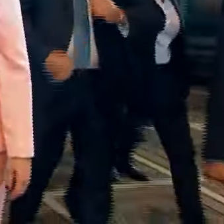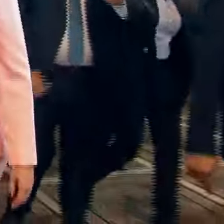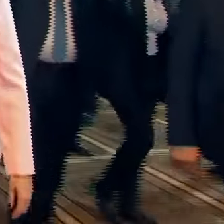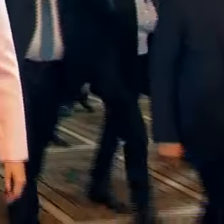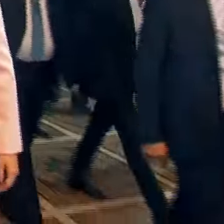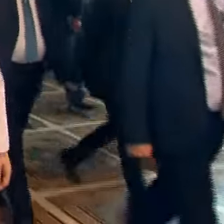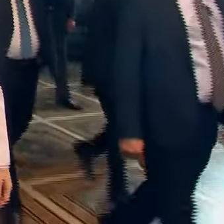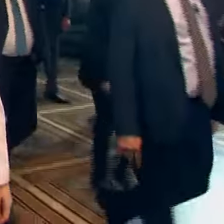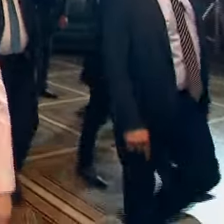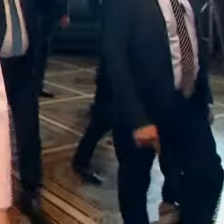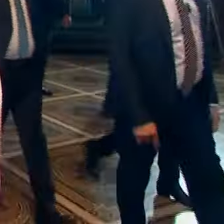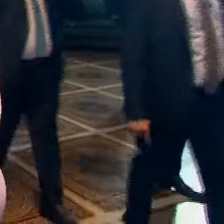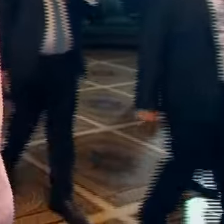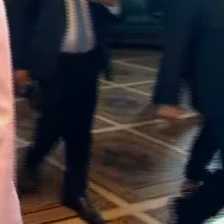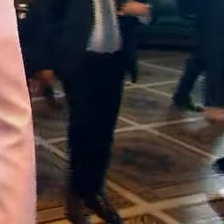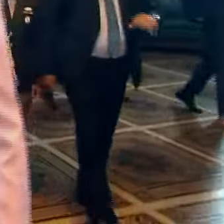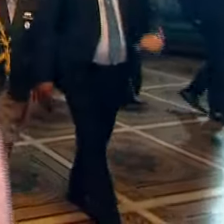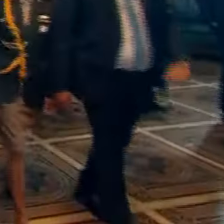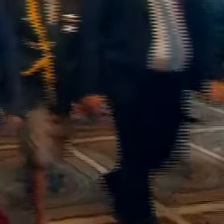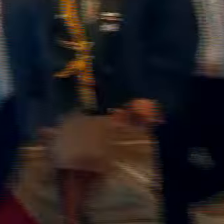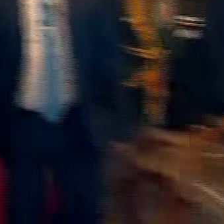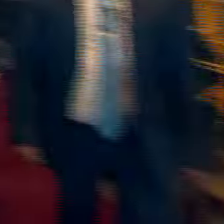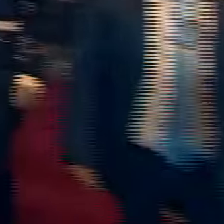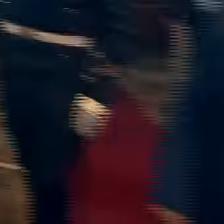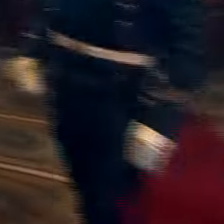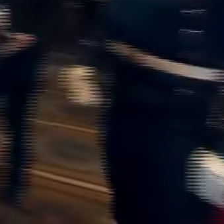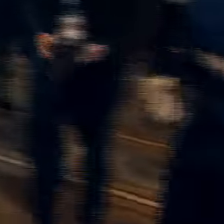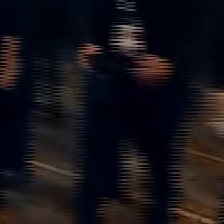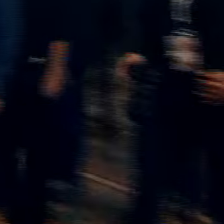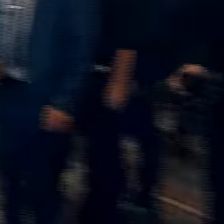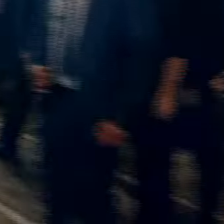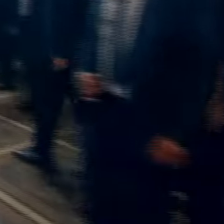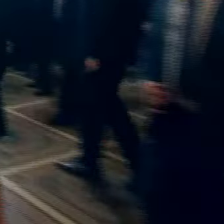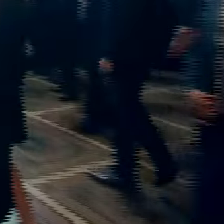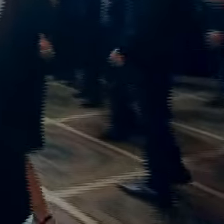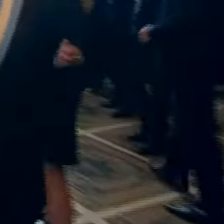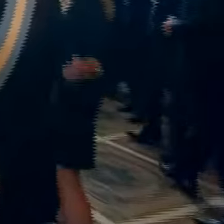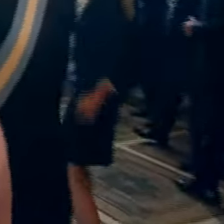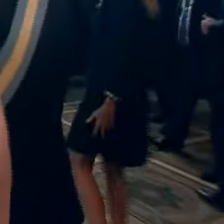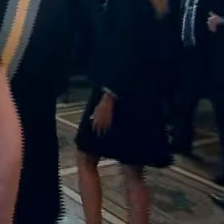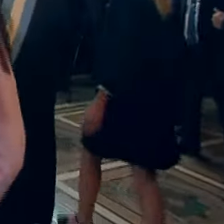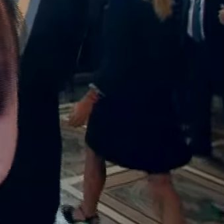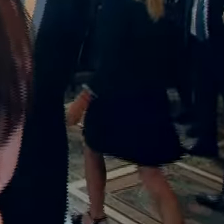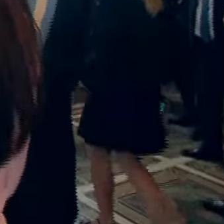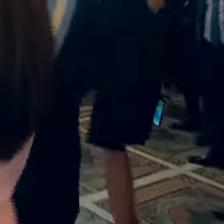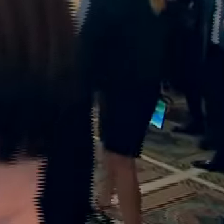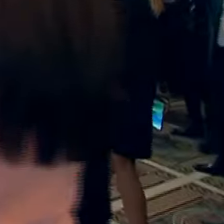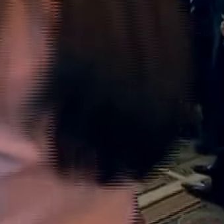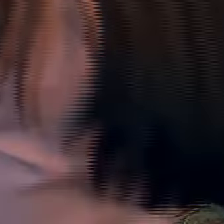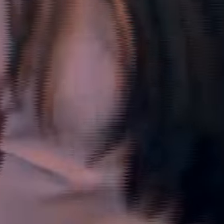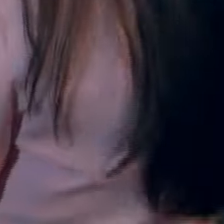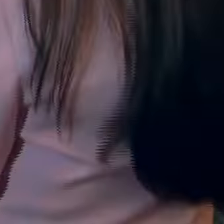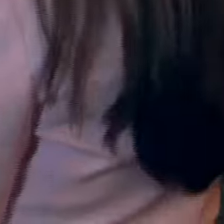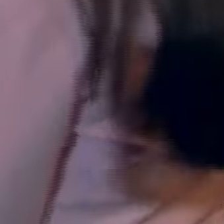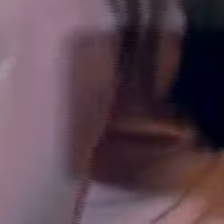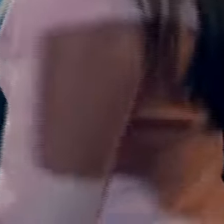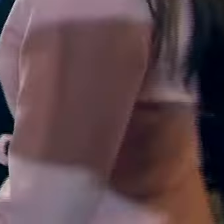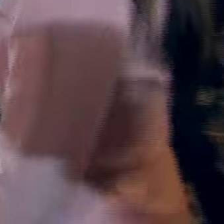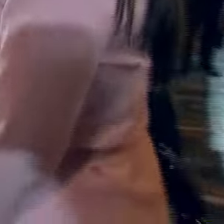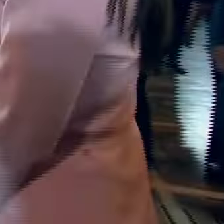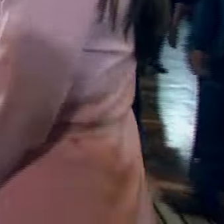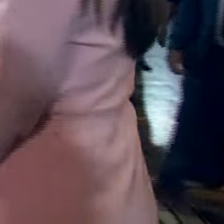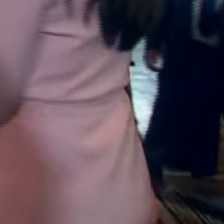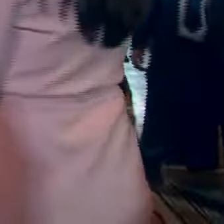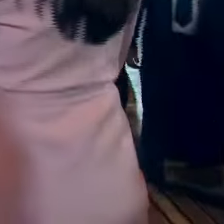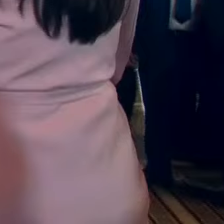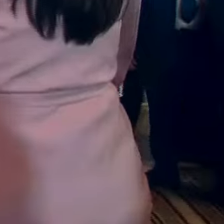Interior. Acompañado por la vicepresidente de la República y